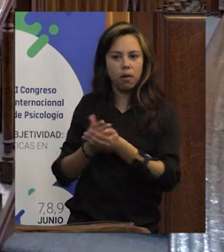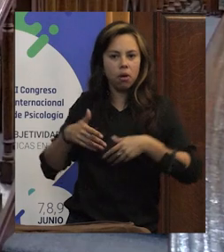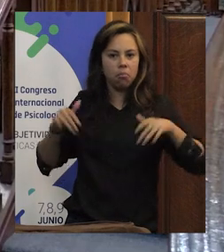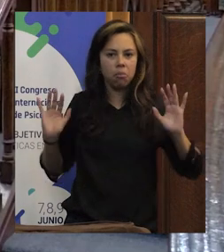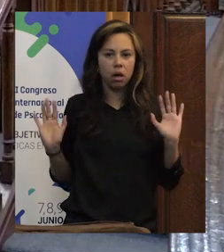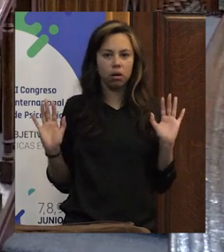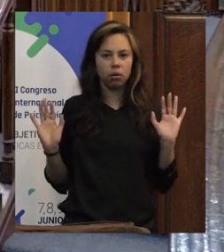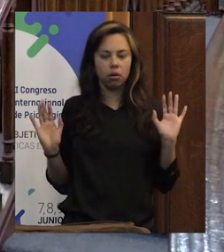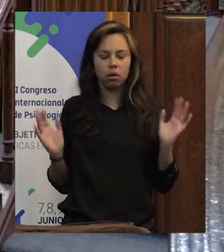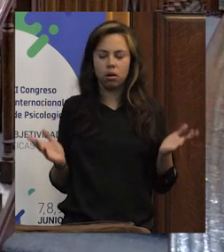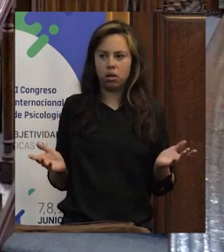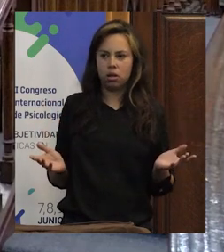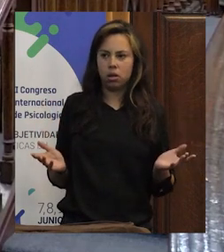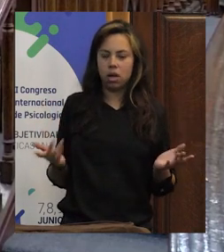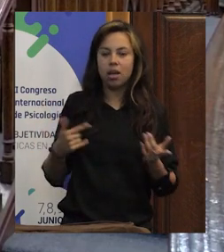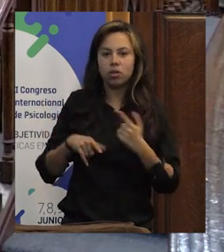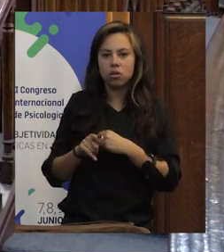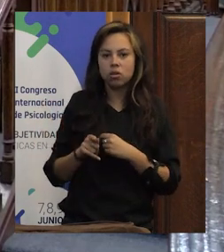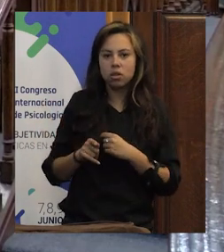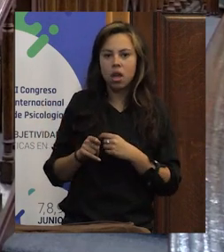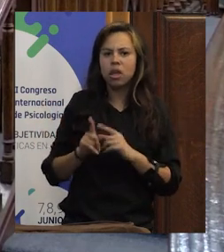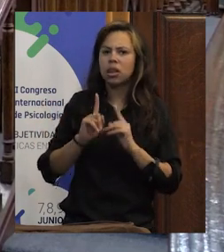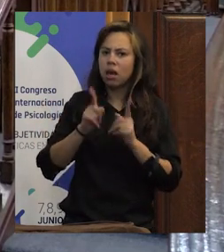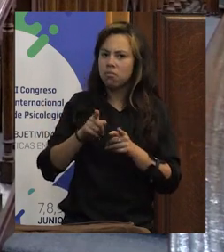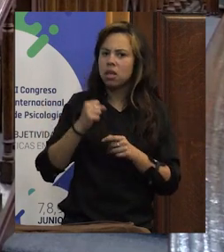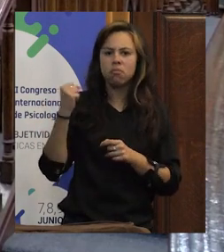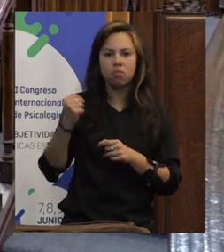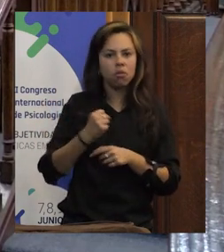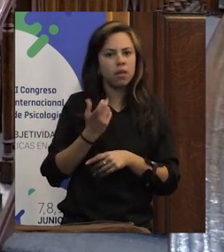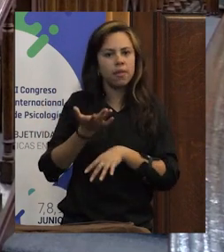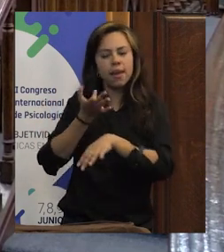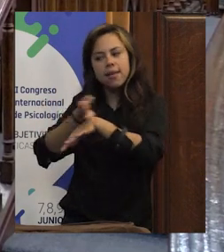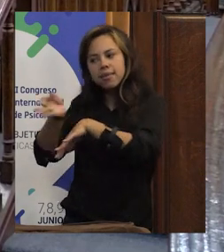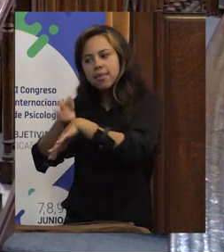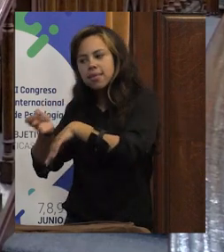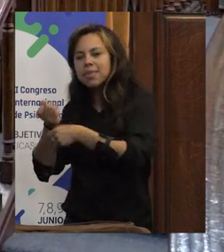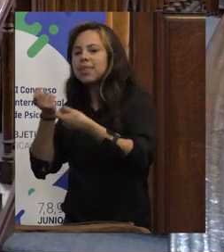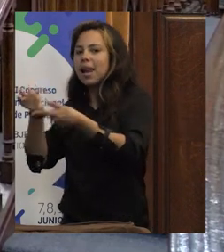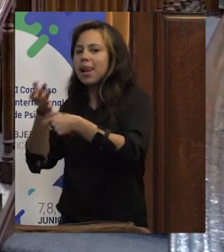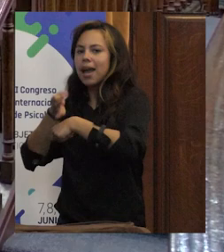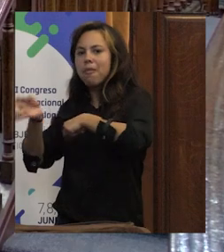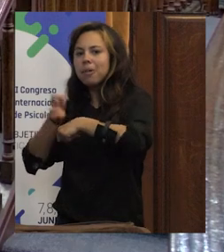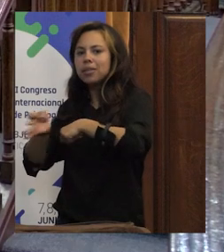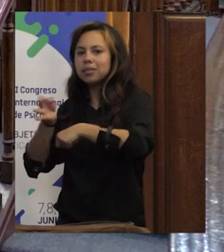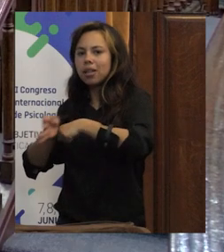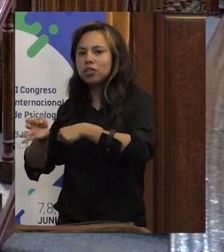estar, o sea, que había que quizás trabajar mucho más con